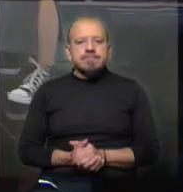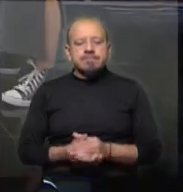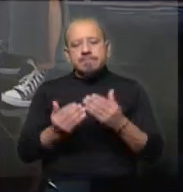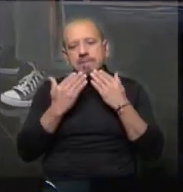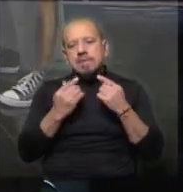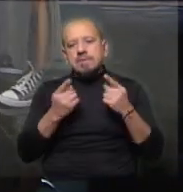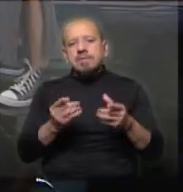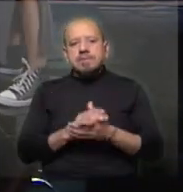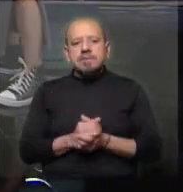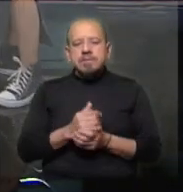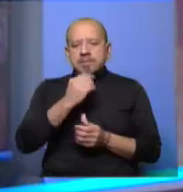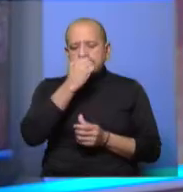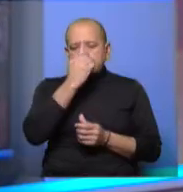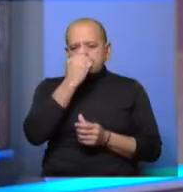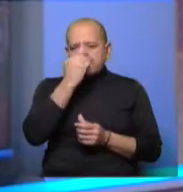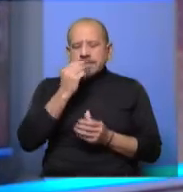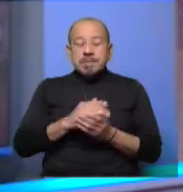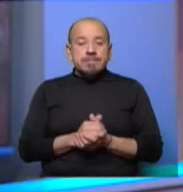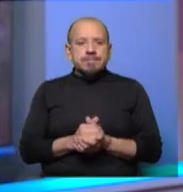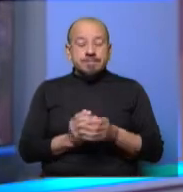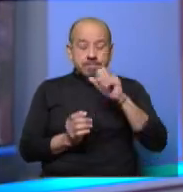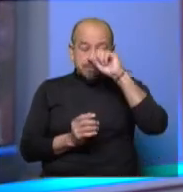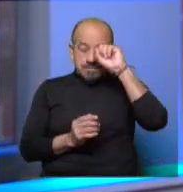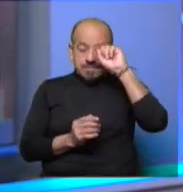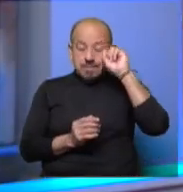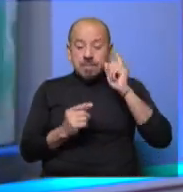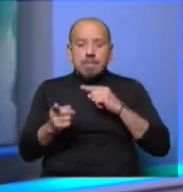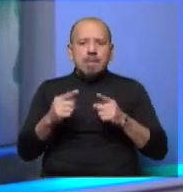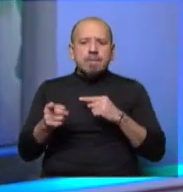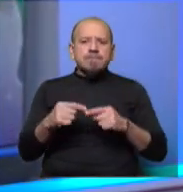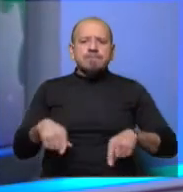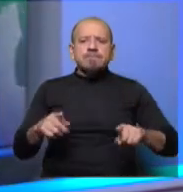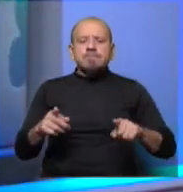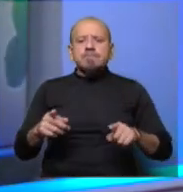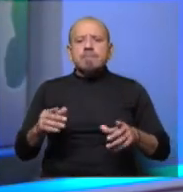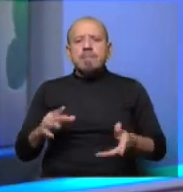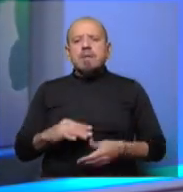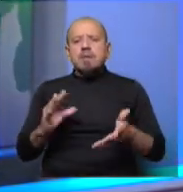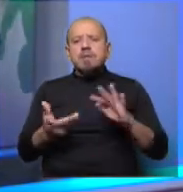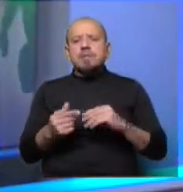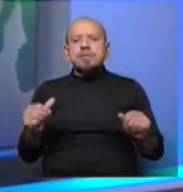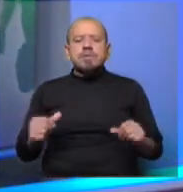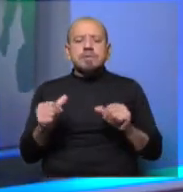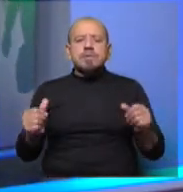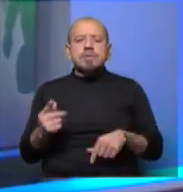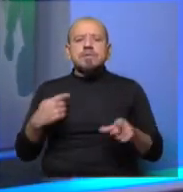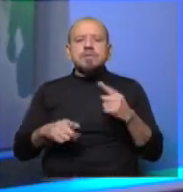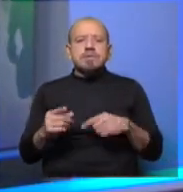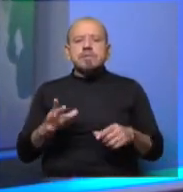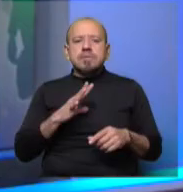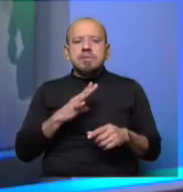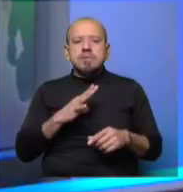Gracias. Gracias a ustedes. Queda primero, yo hago la aclaración de que escuchamos este formato acústico, es un formato que a veces se hace, pero estamos hablando de una